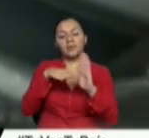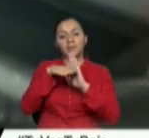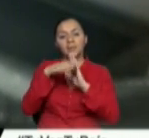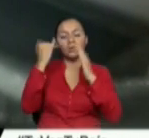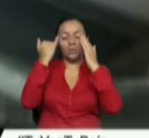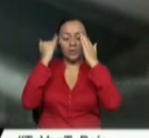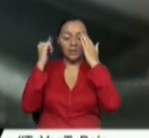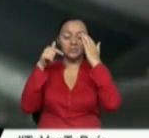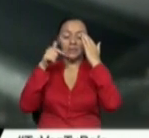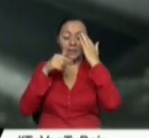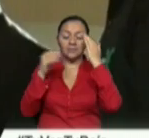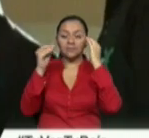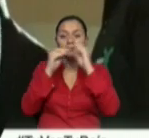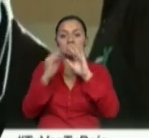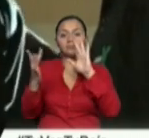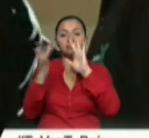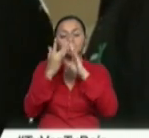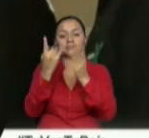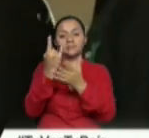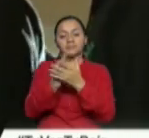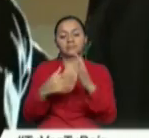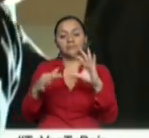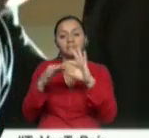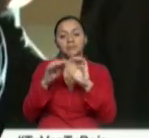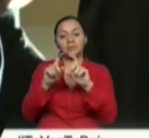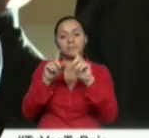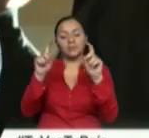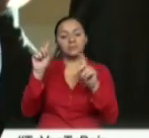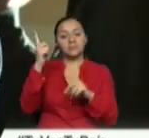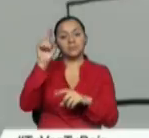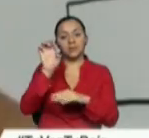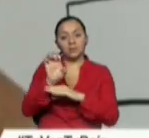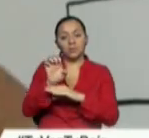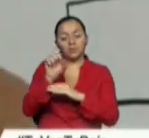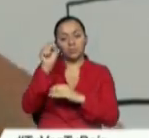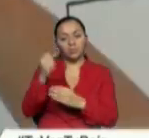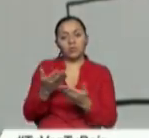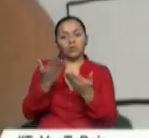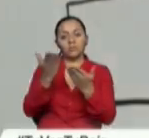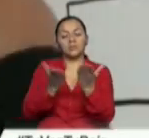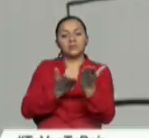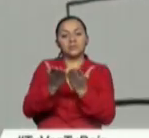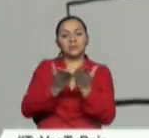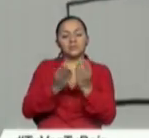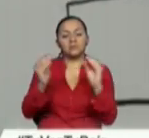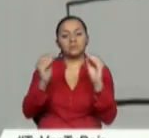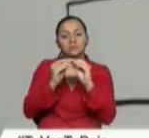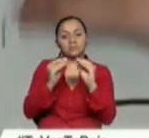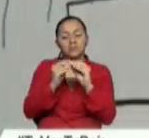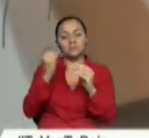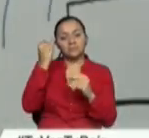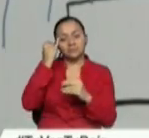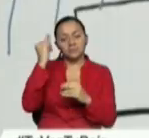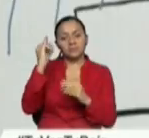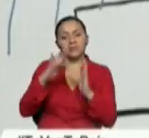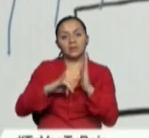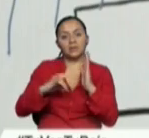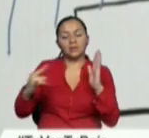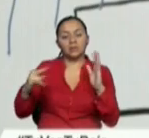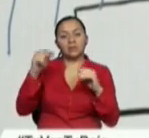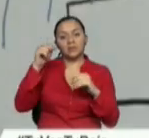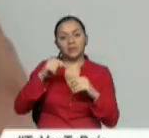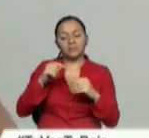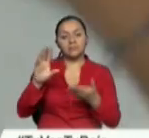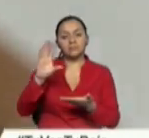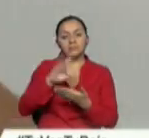ideas Y conéctate al aire se convierte en la primera empresa del Ecuador que ofrece productos y servicios con la innovación tecnológica de